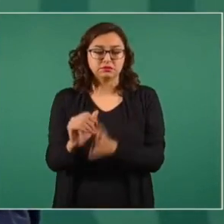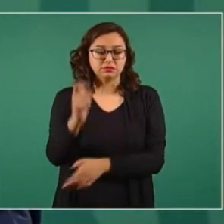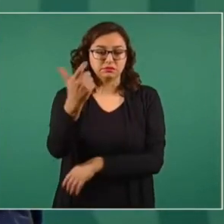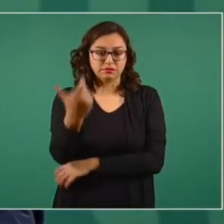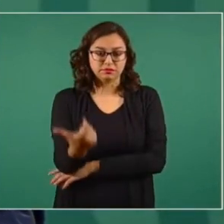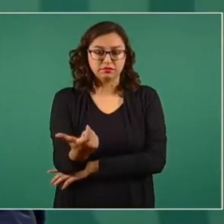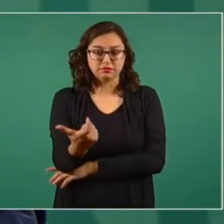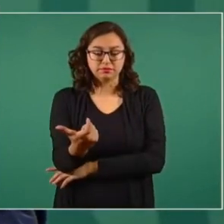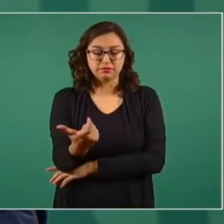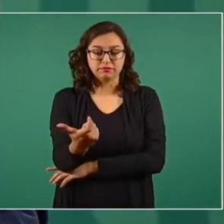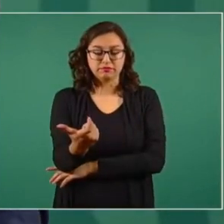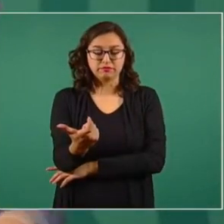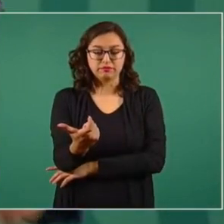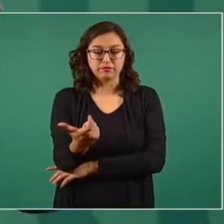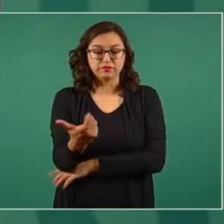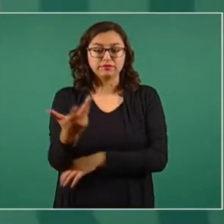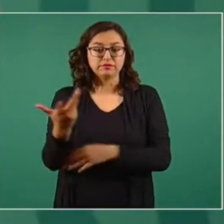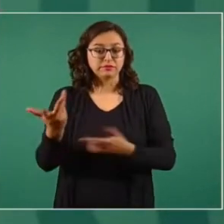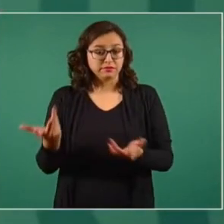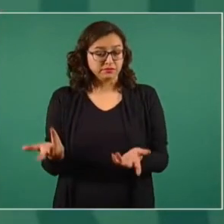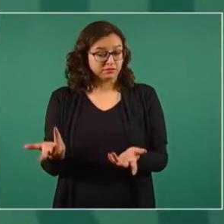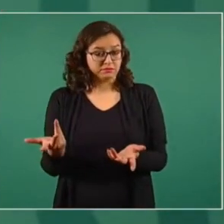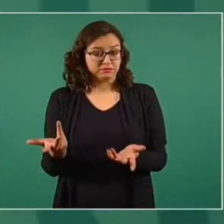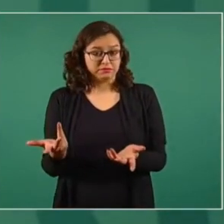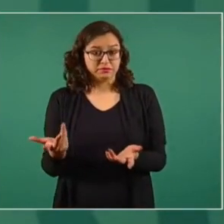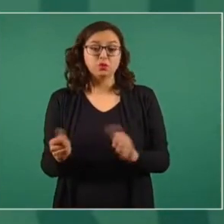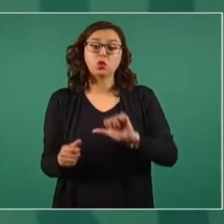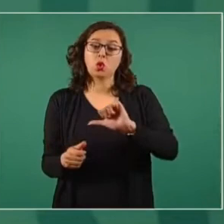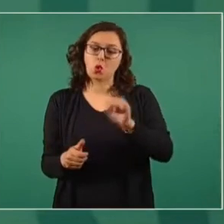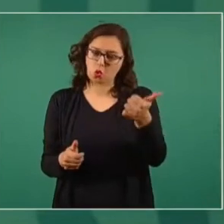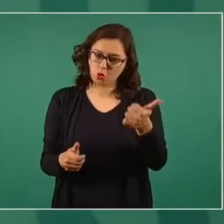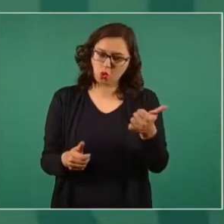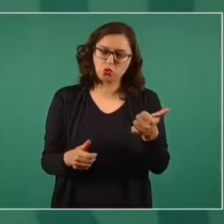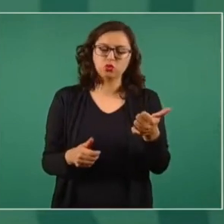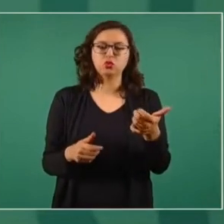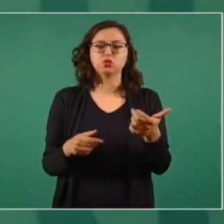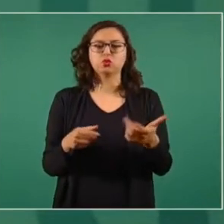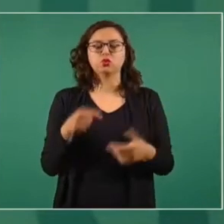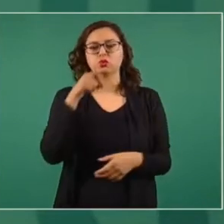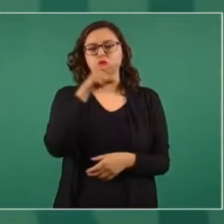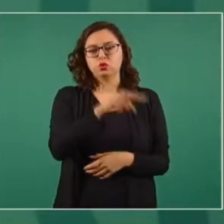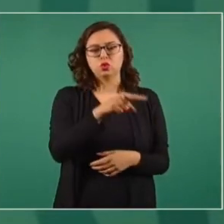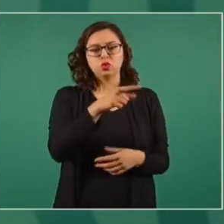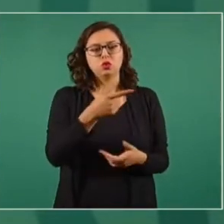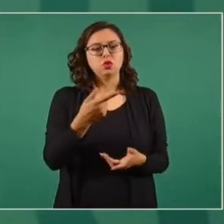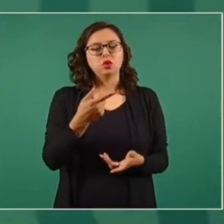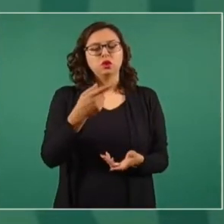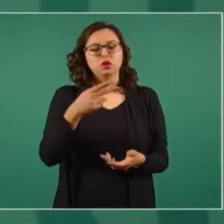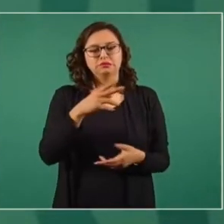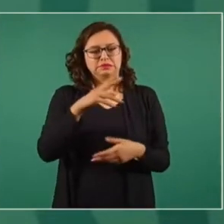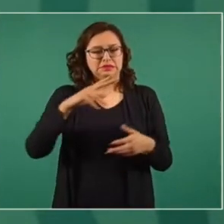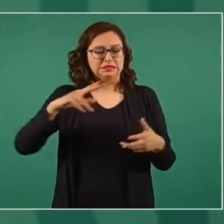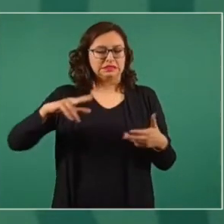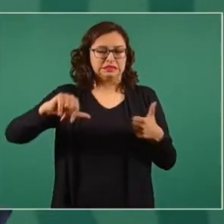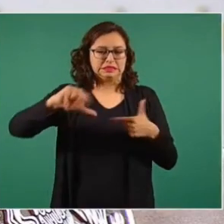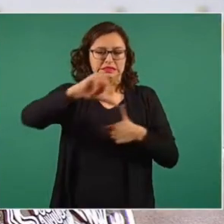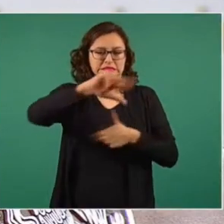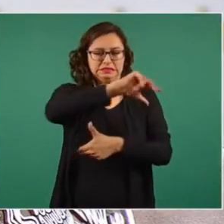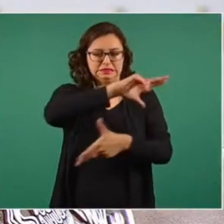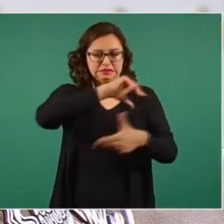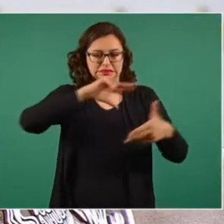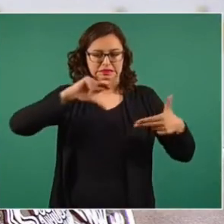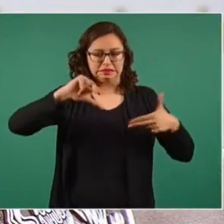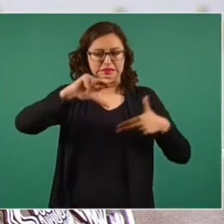pesos. Otro ejemplo, lo del Huila, que apenas